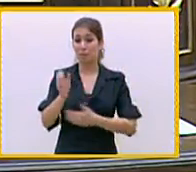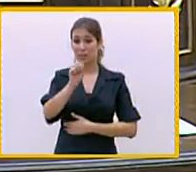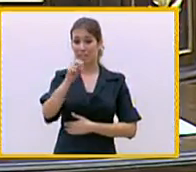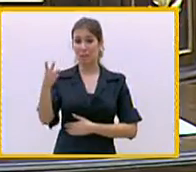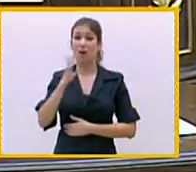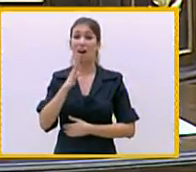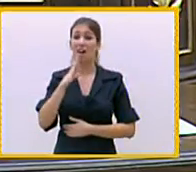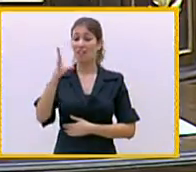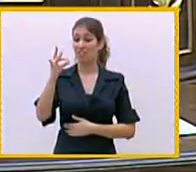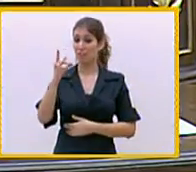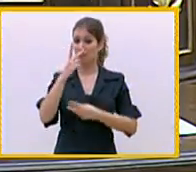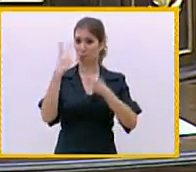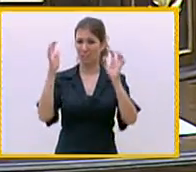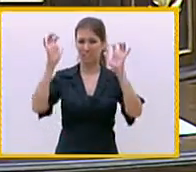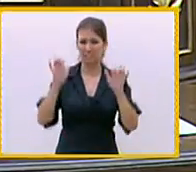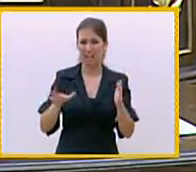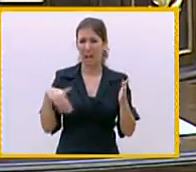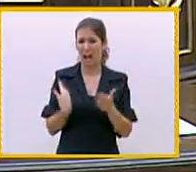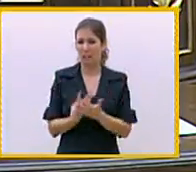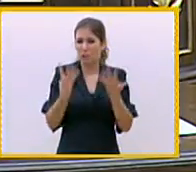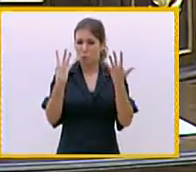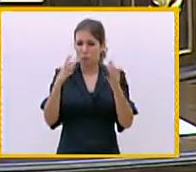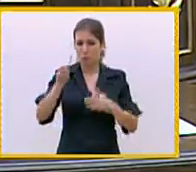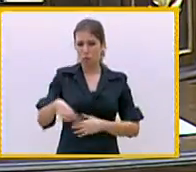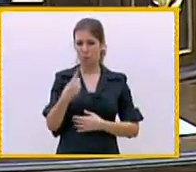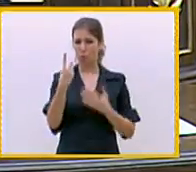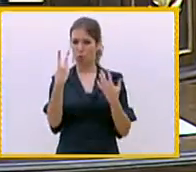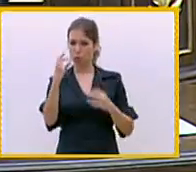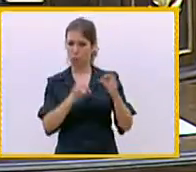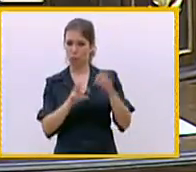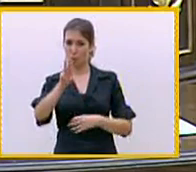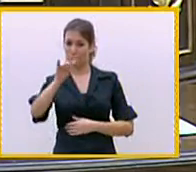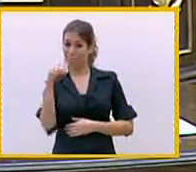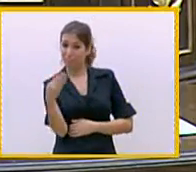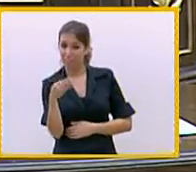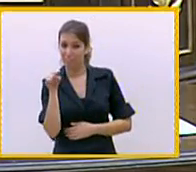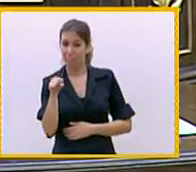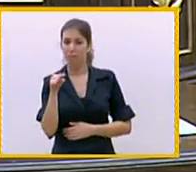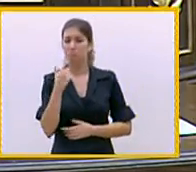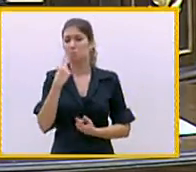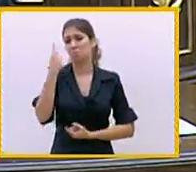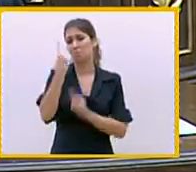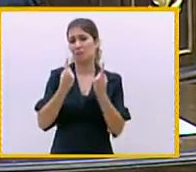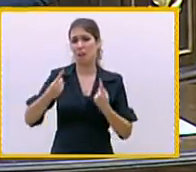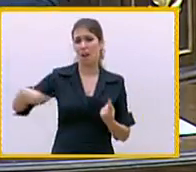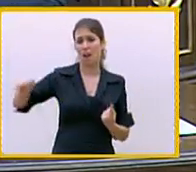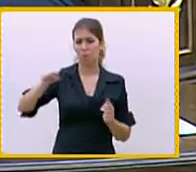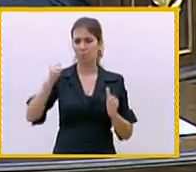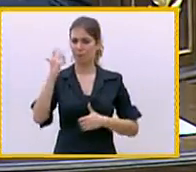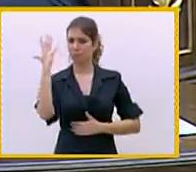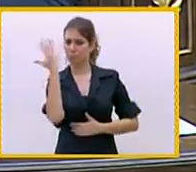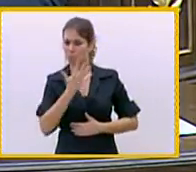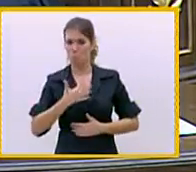público hasta el 9,2% del PIB, sobre la que algunos sembraron dudas de forma